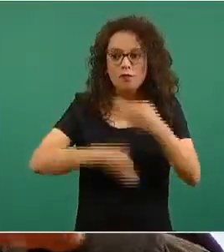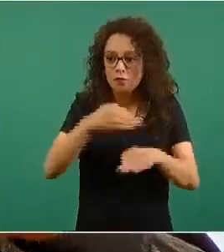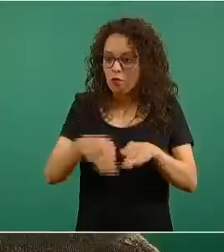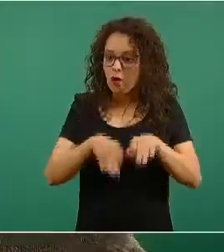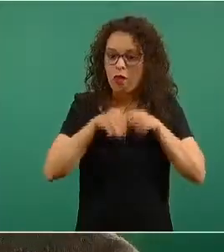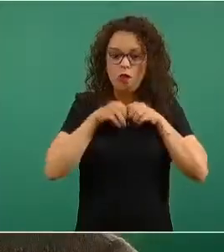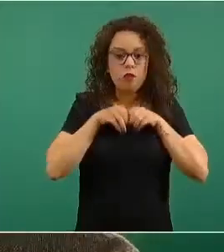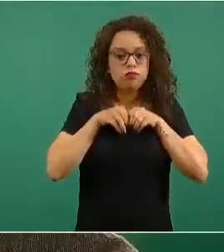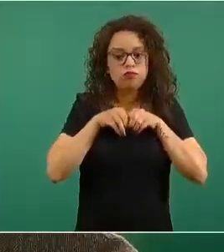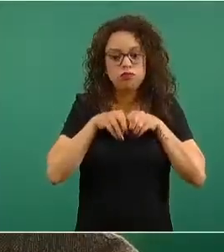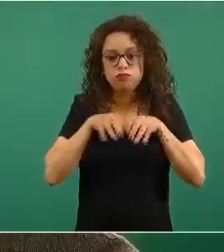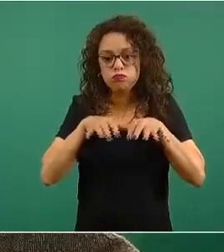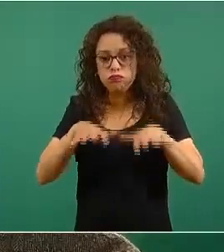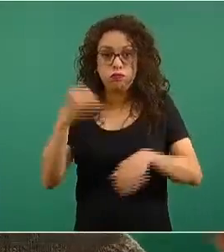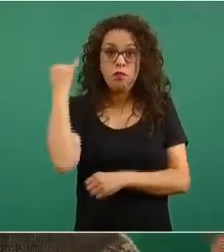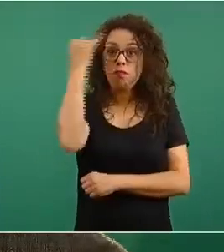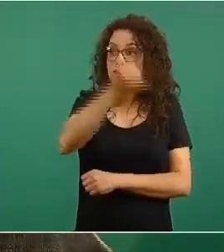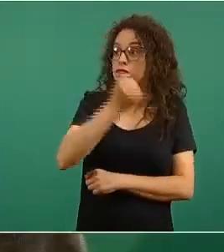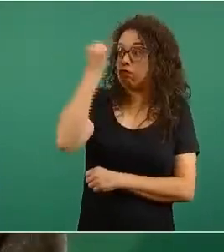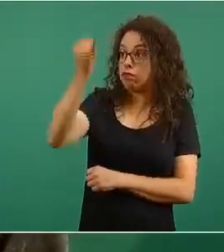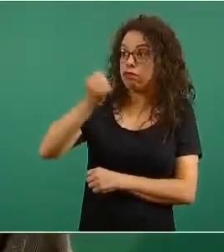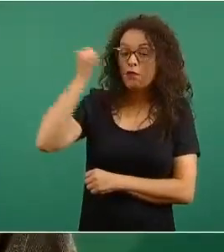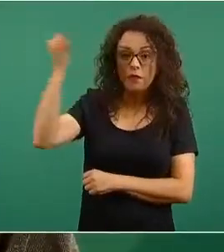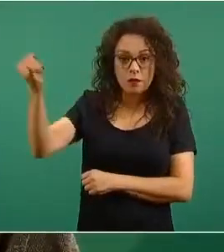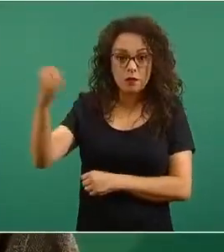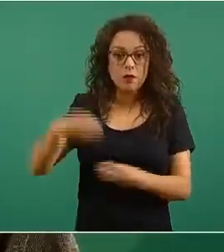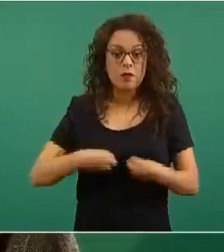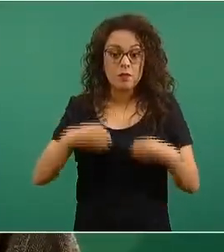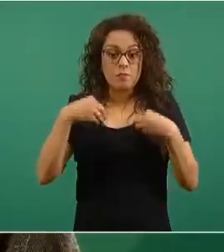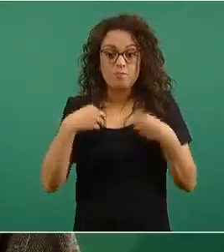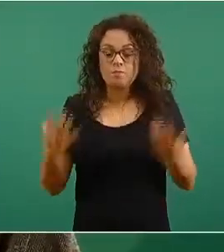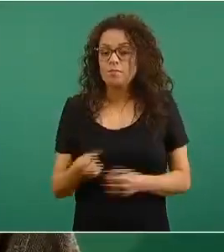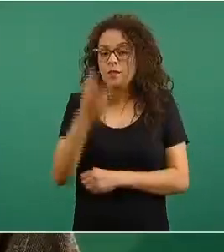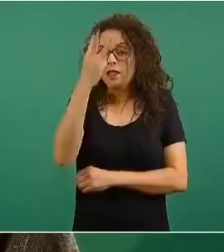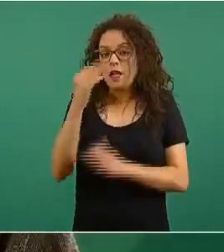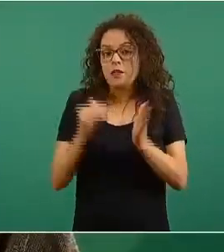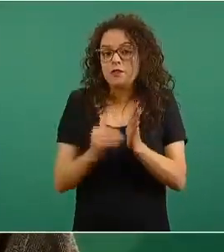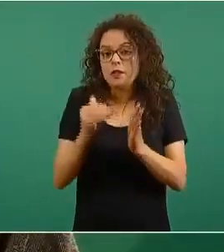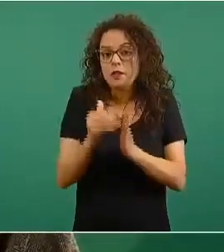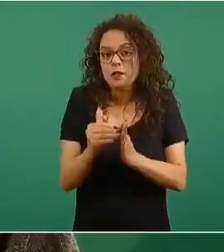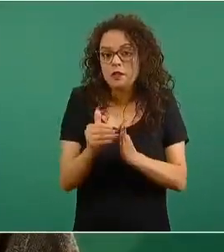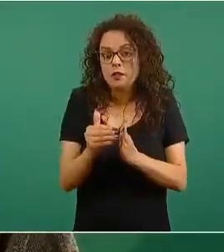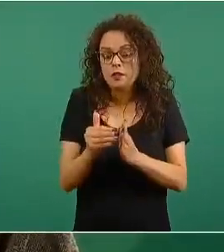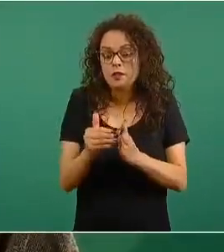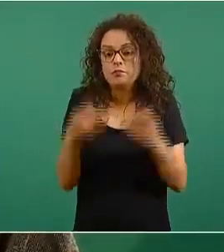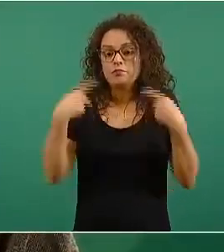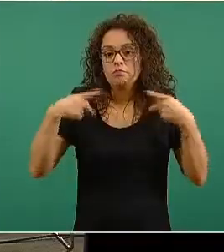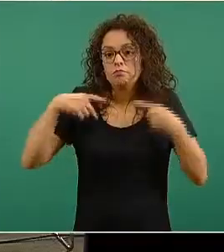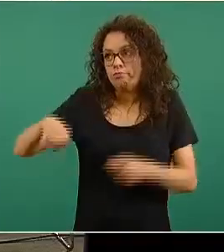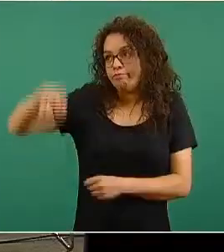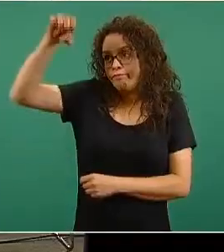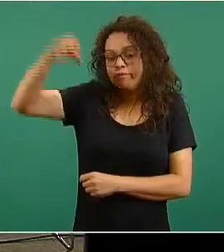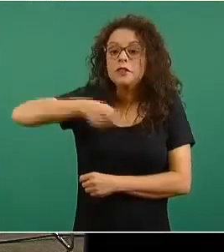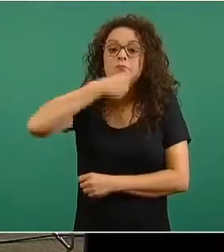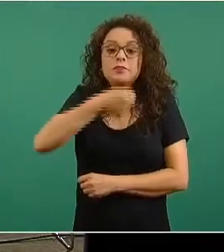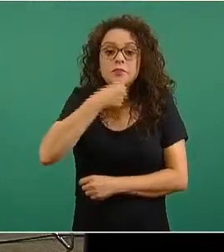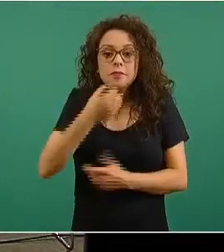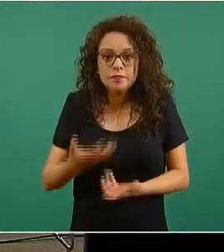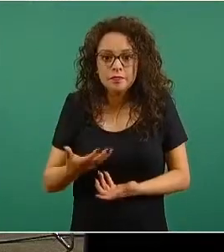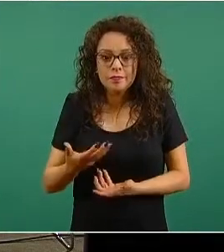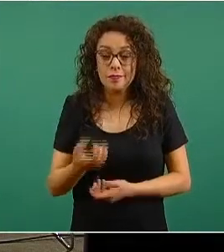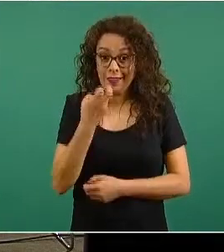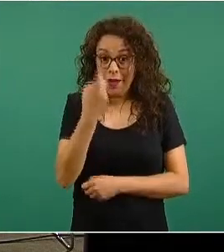rural, dispersa, en donde residen 3 millones de adultos mayores. Entonces, en una